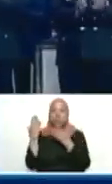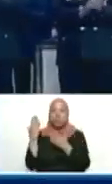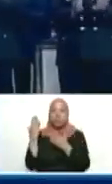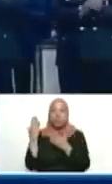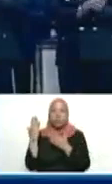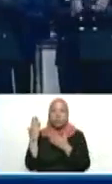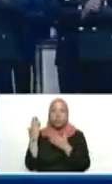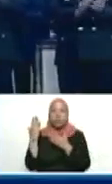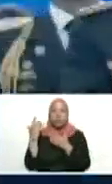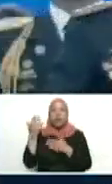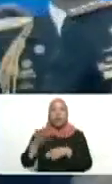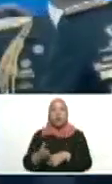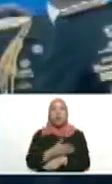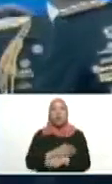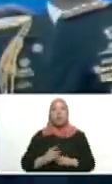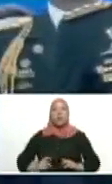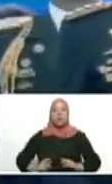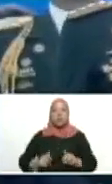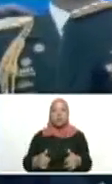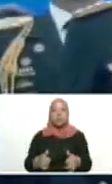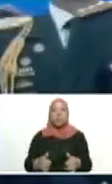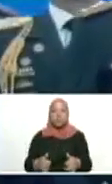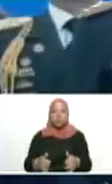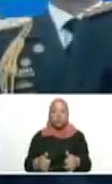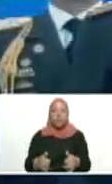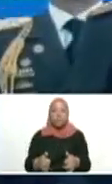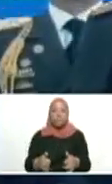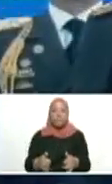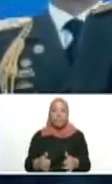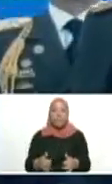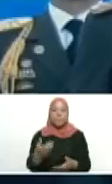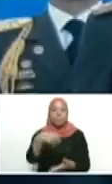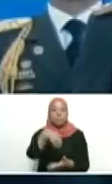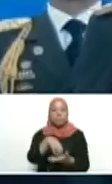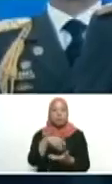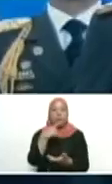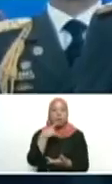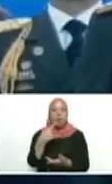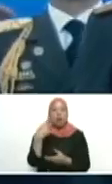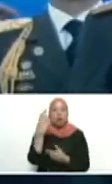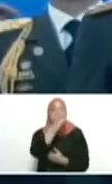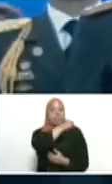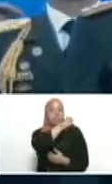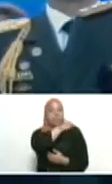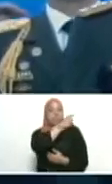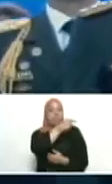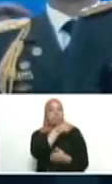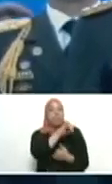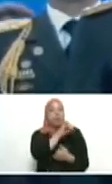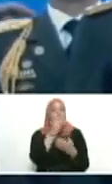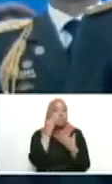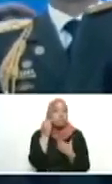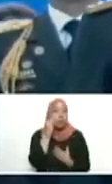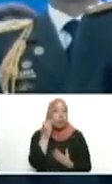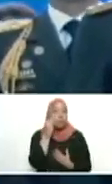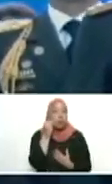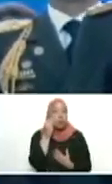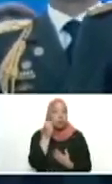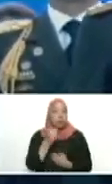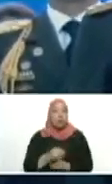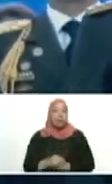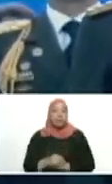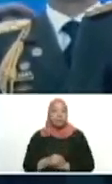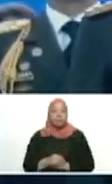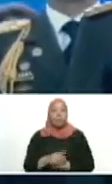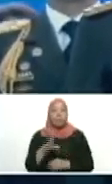Viene de ser comandante de la Redi Central con una gran experiencia